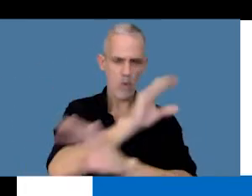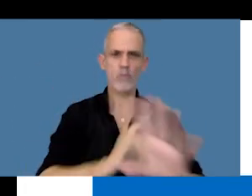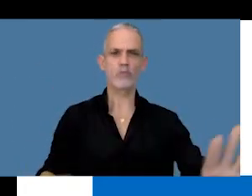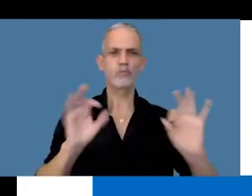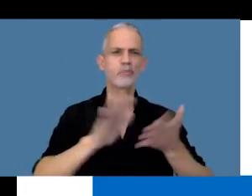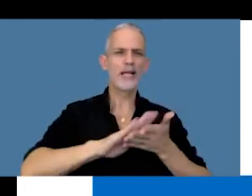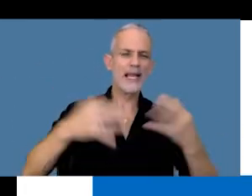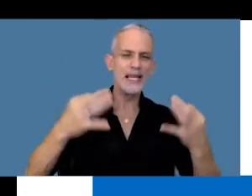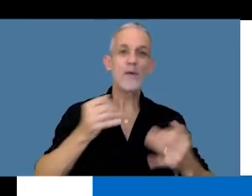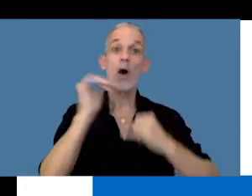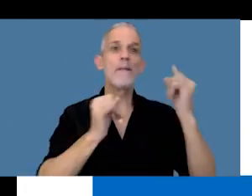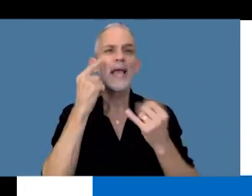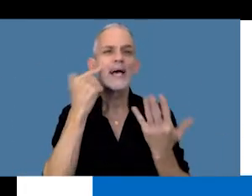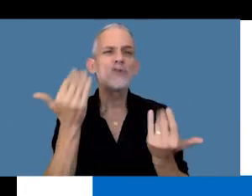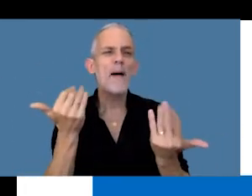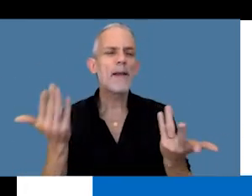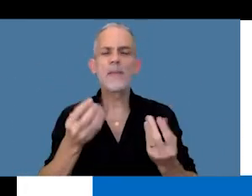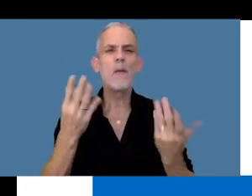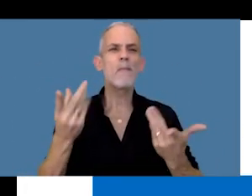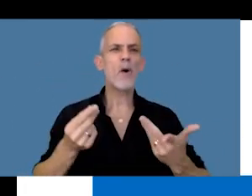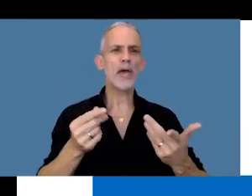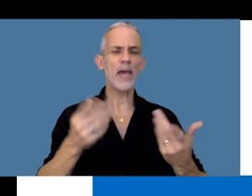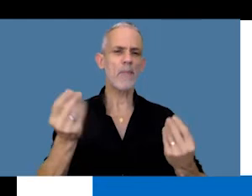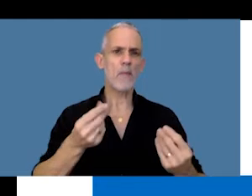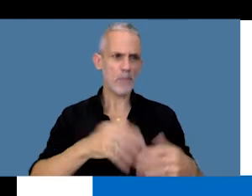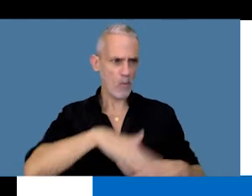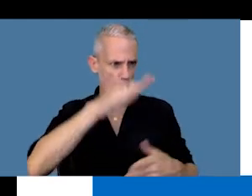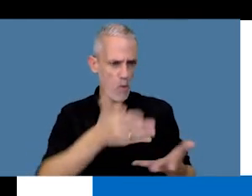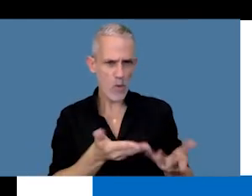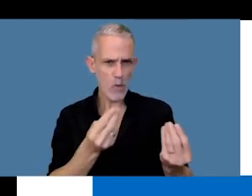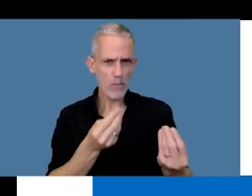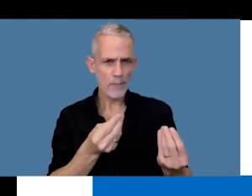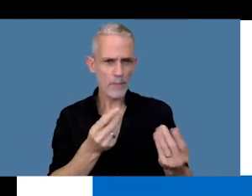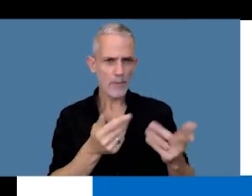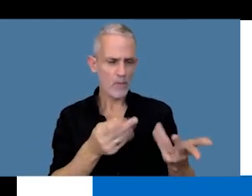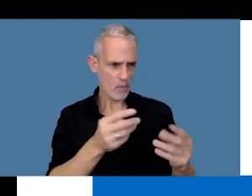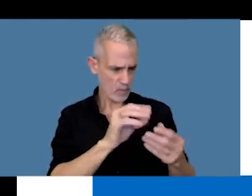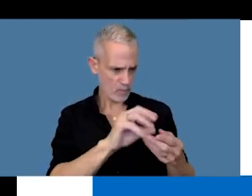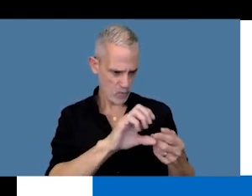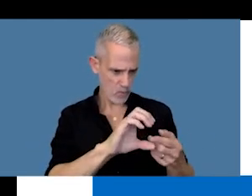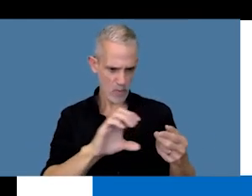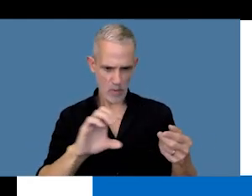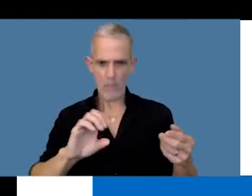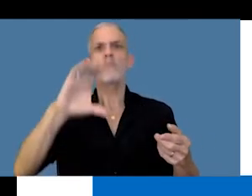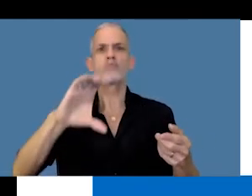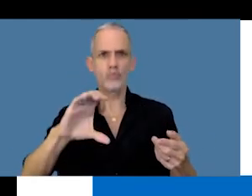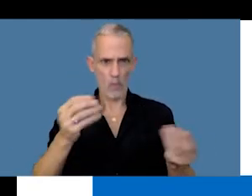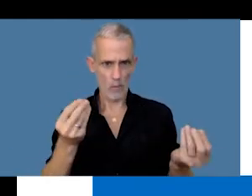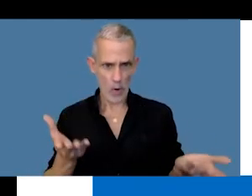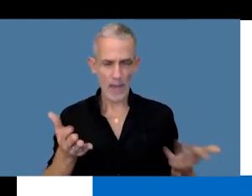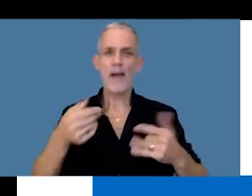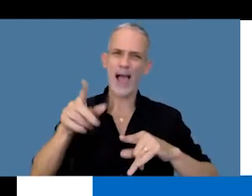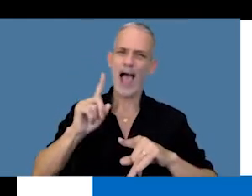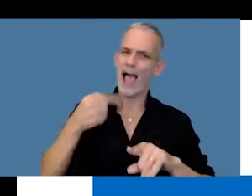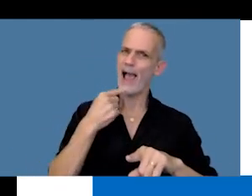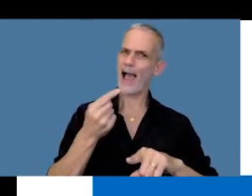digamos explicaciones razonables de por qué se produjo ese salto en el movimiento bancario, porque si no darían la pauta